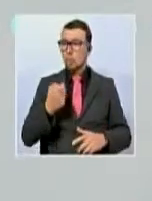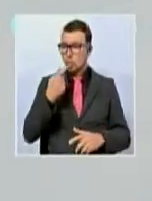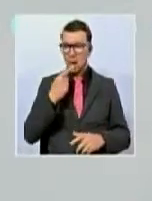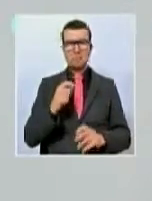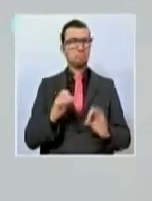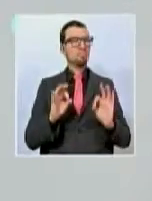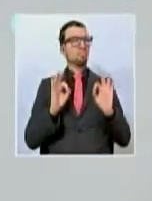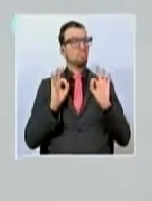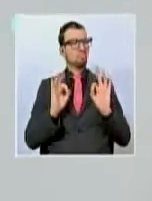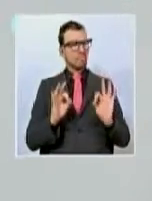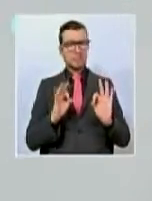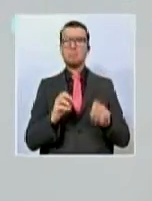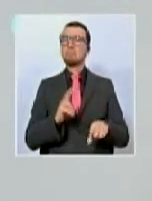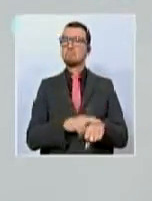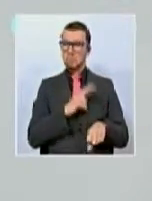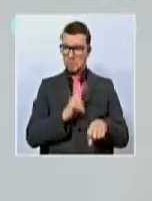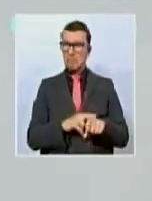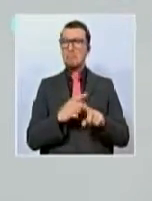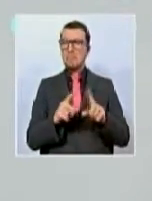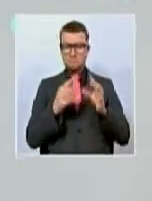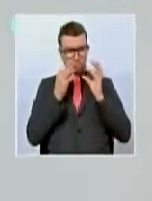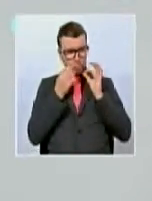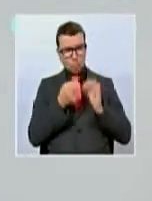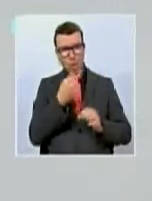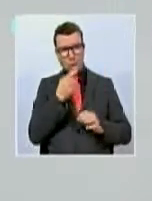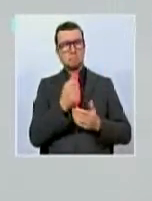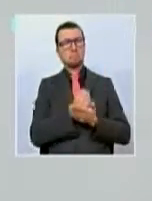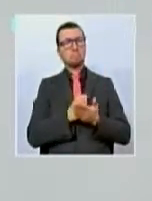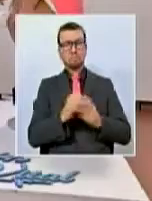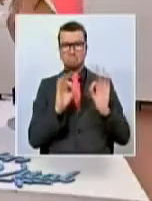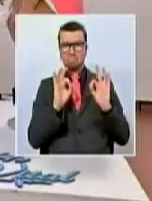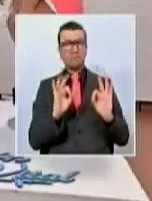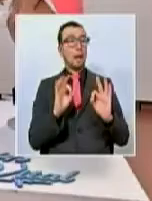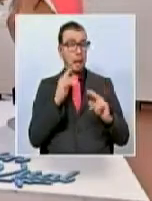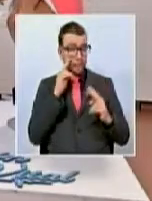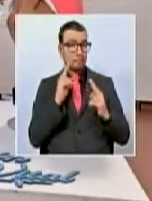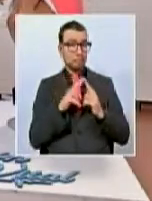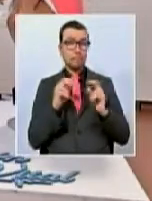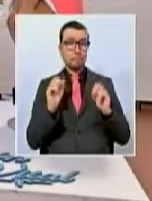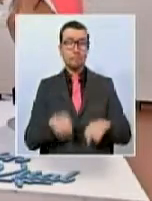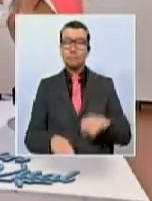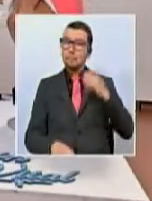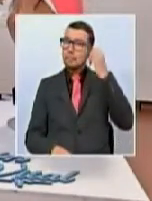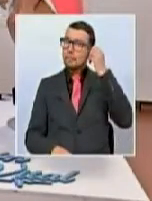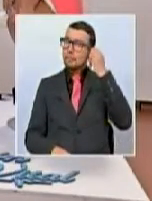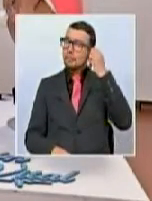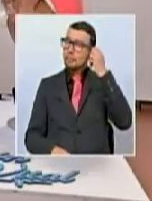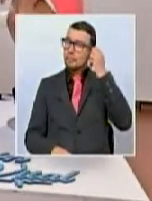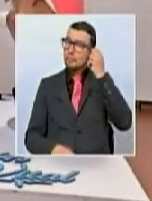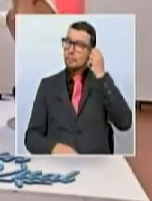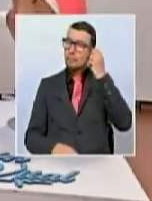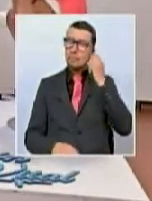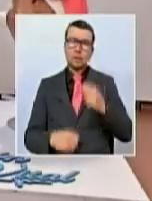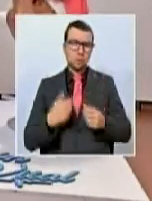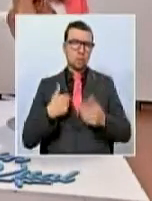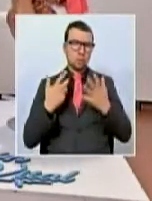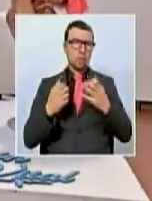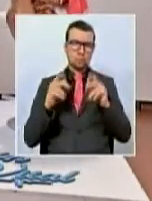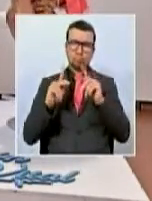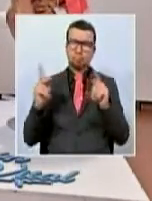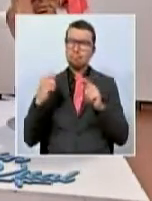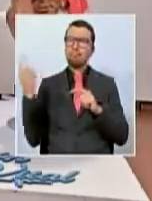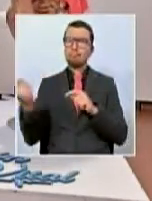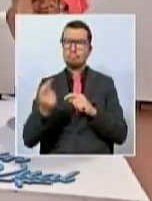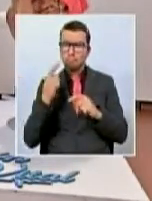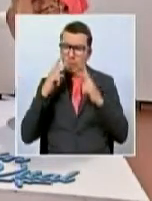calidad. Entonces, básicamente esas son las dos formas que tienen las personas de reconocer. Hay algo que yo quiero que la gente analice un poco, pues a veces las